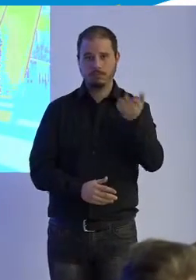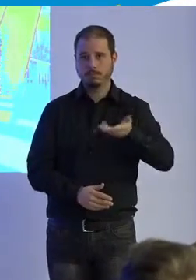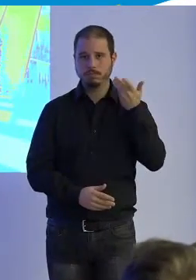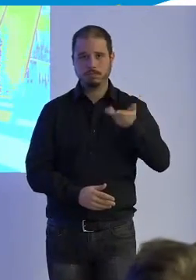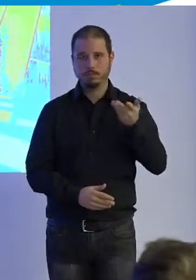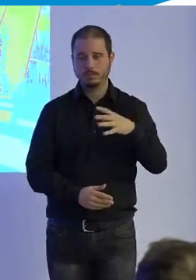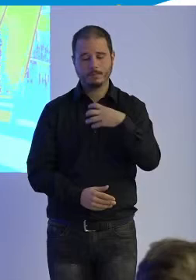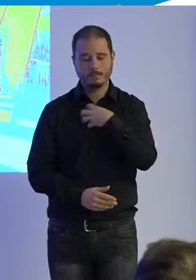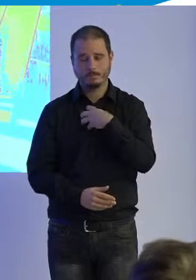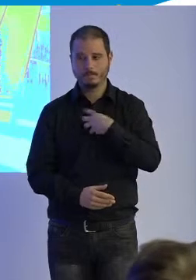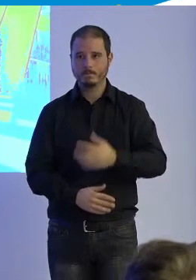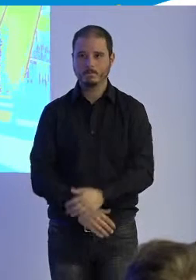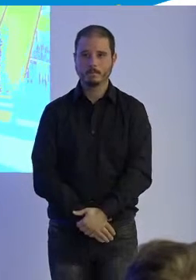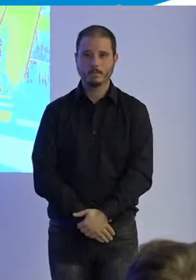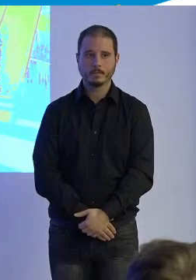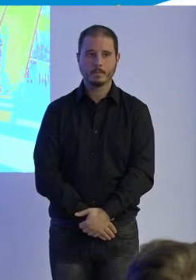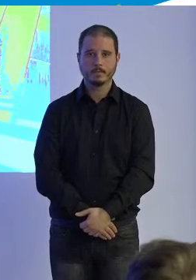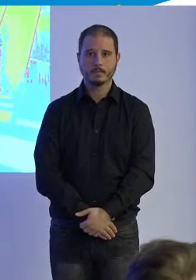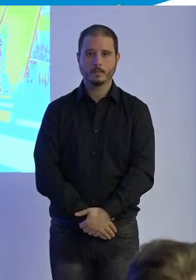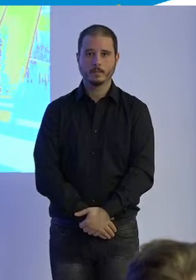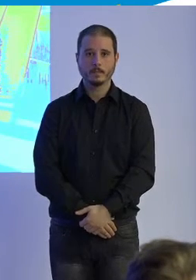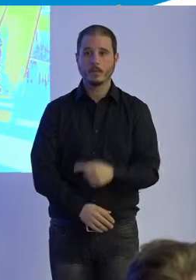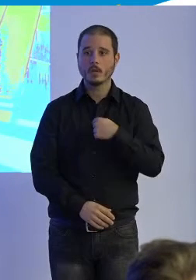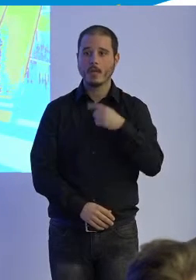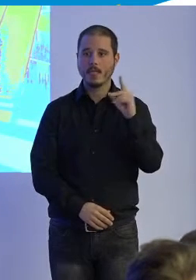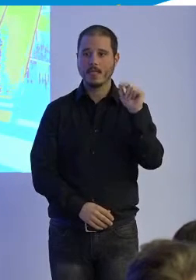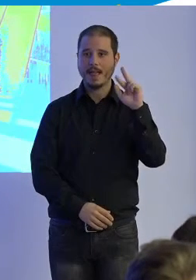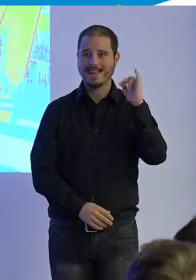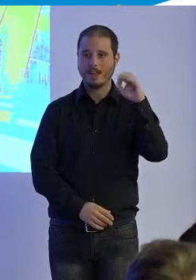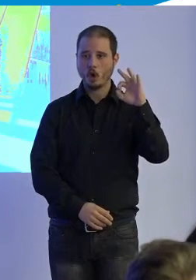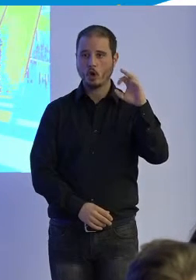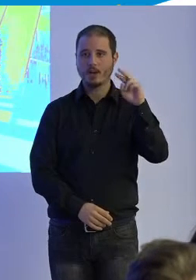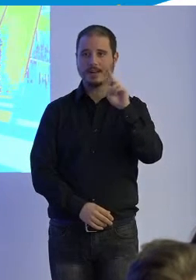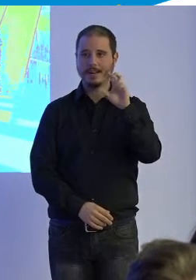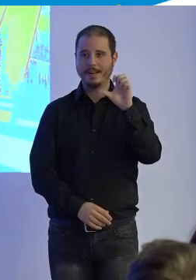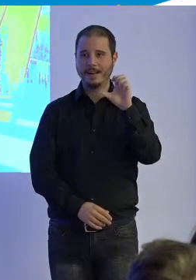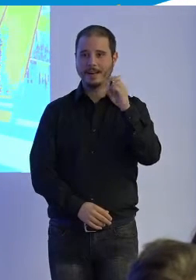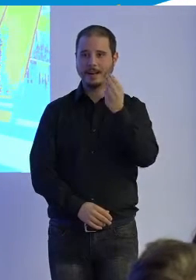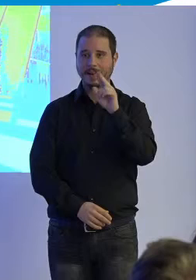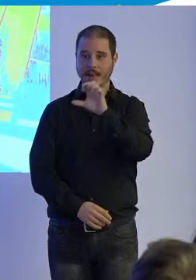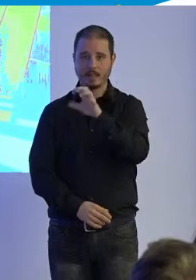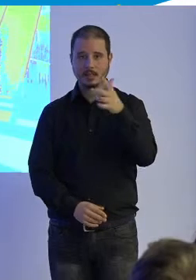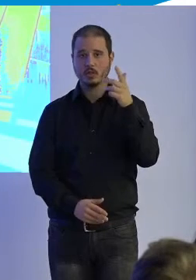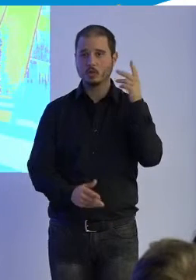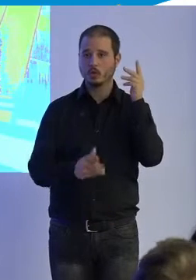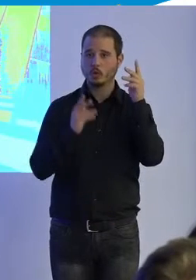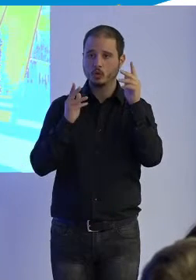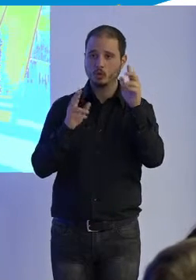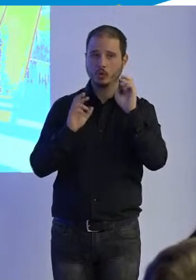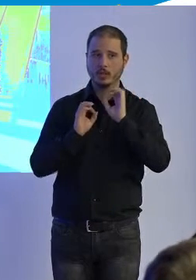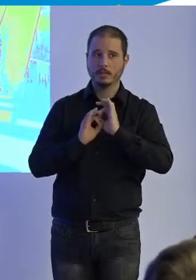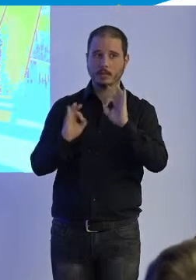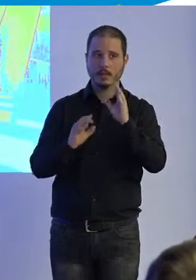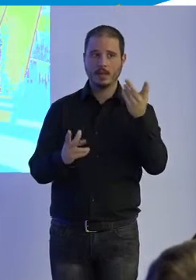mañana. Y, bueno, yo soy Darío Reques, de Dobla Tus Cifras, que es una consultora especializada en la mejora